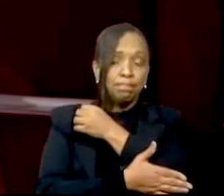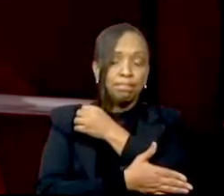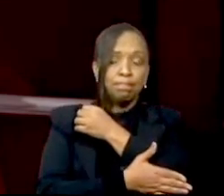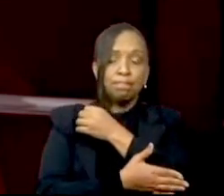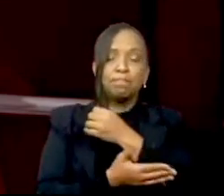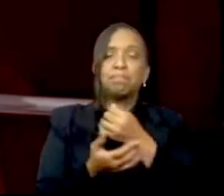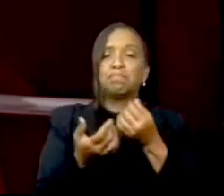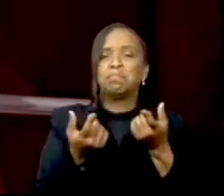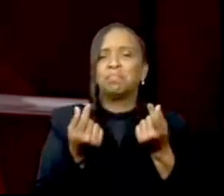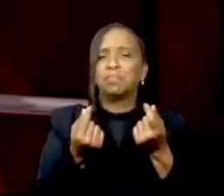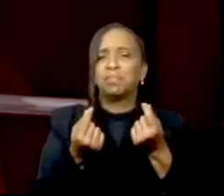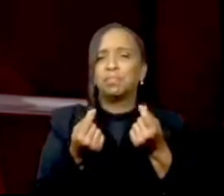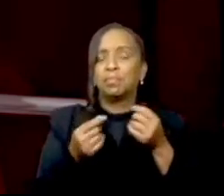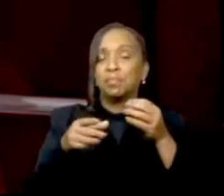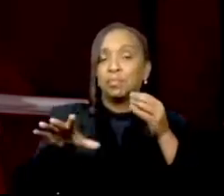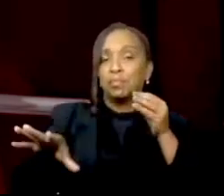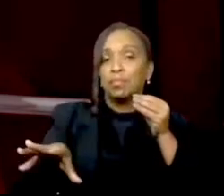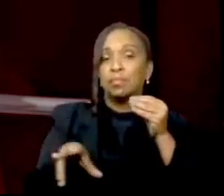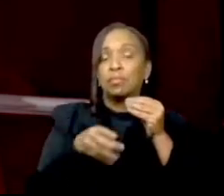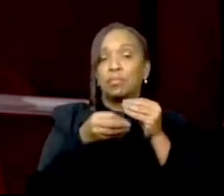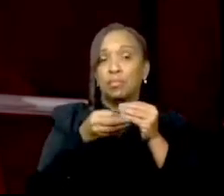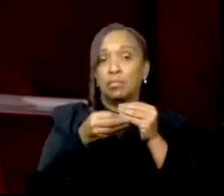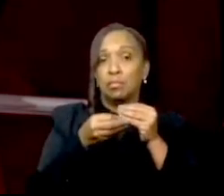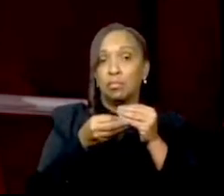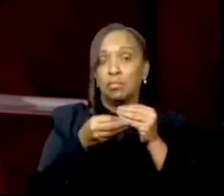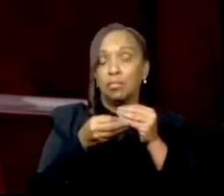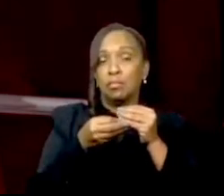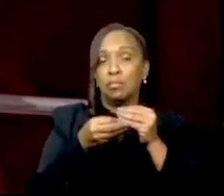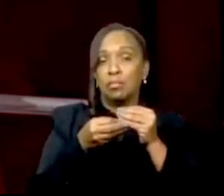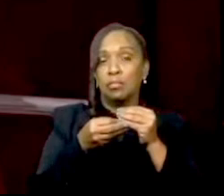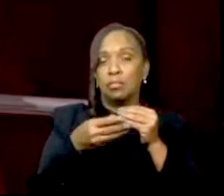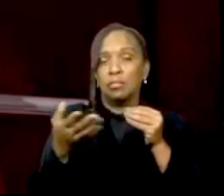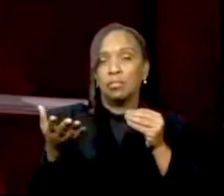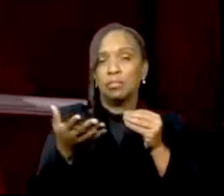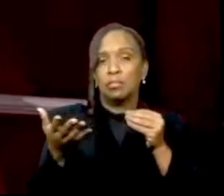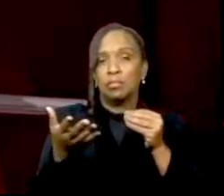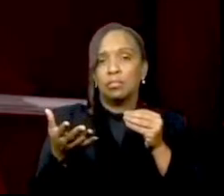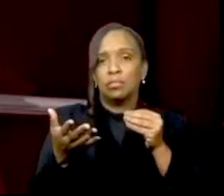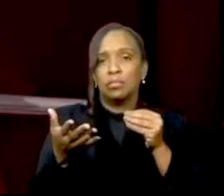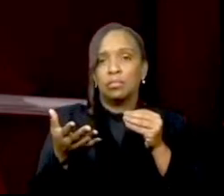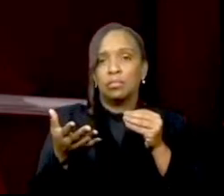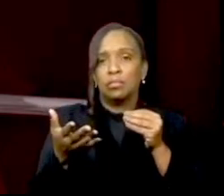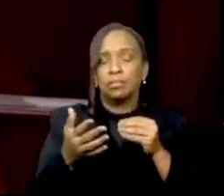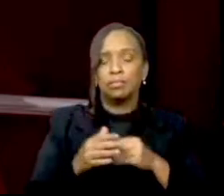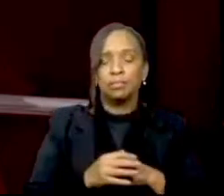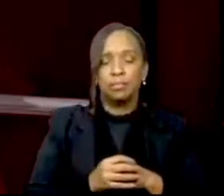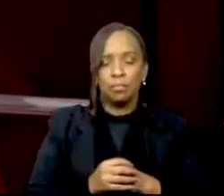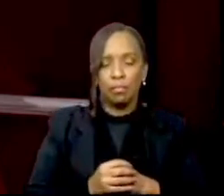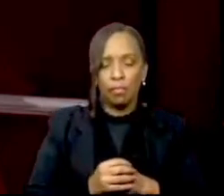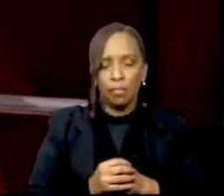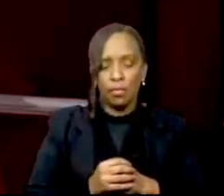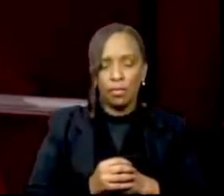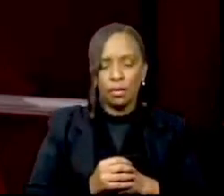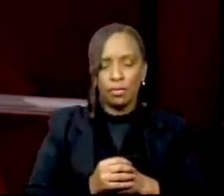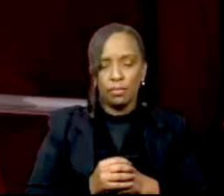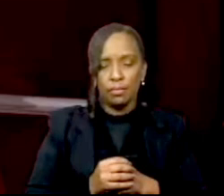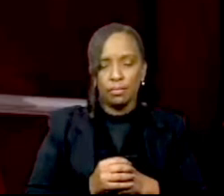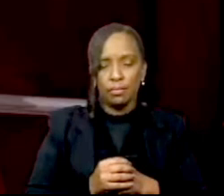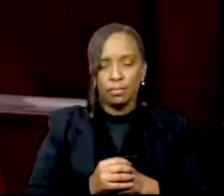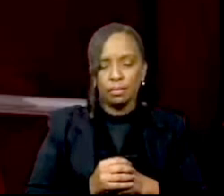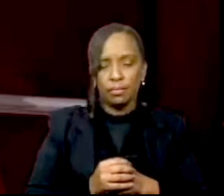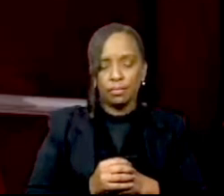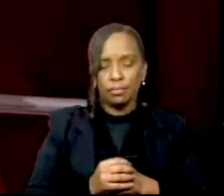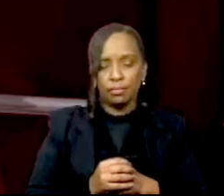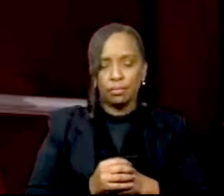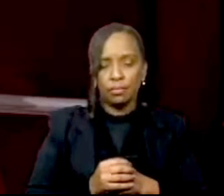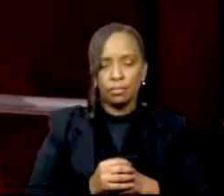artículo que así como ninguna reforma puede versar